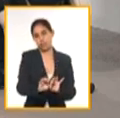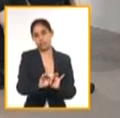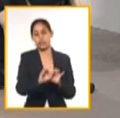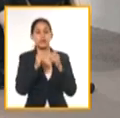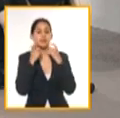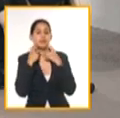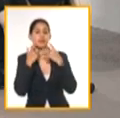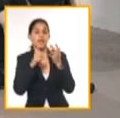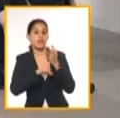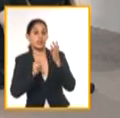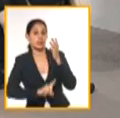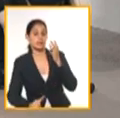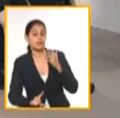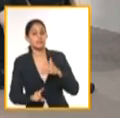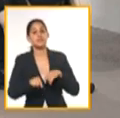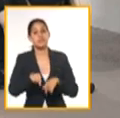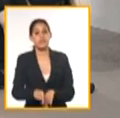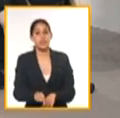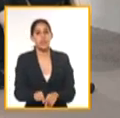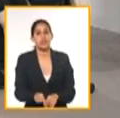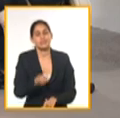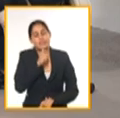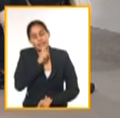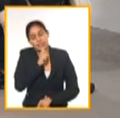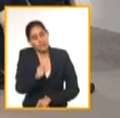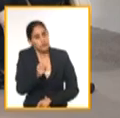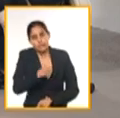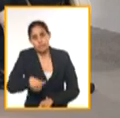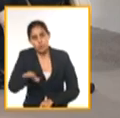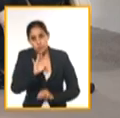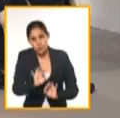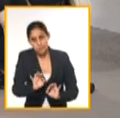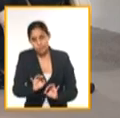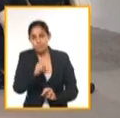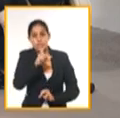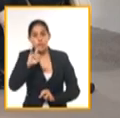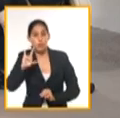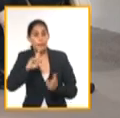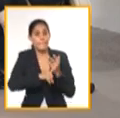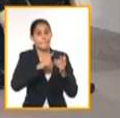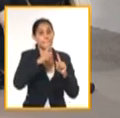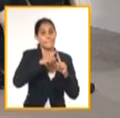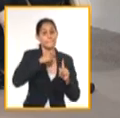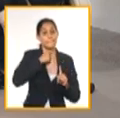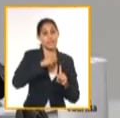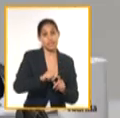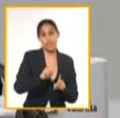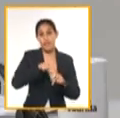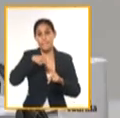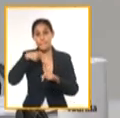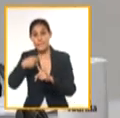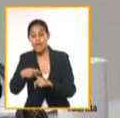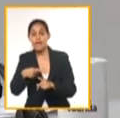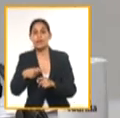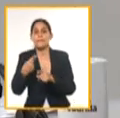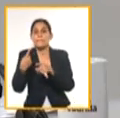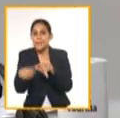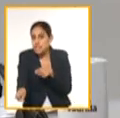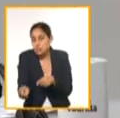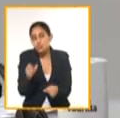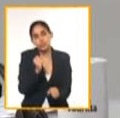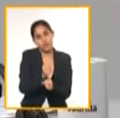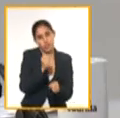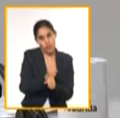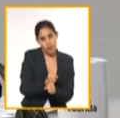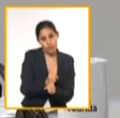de electricidad, hace compleja la tarea de CUPE en este caso para alcanzar eso. Sin embargo, se trabaja y el tema agua